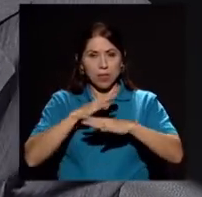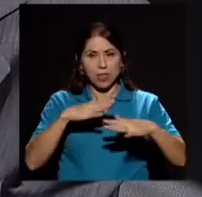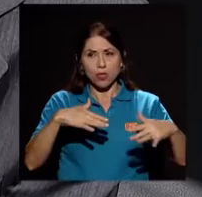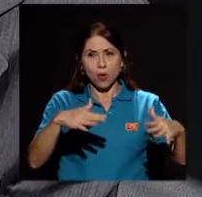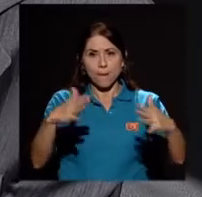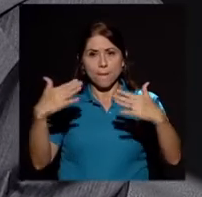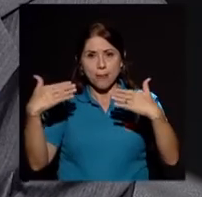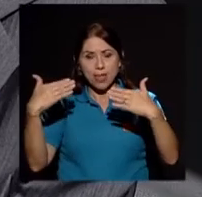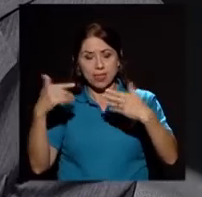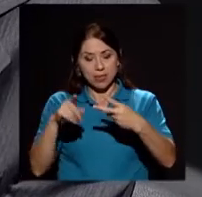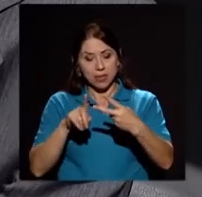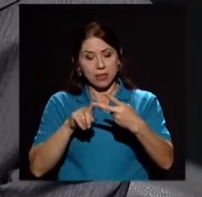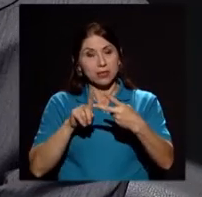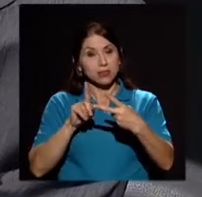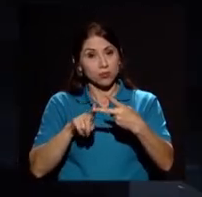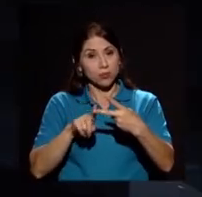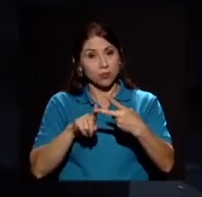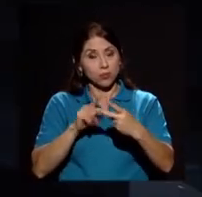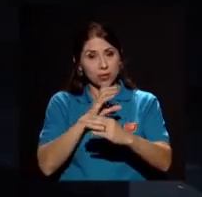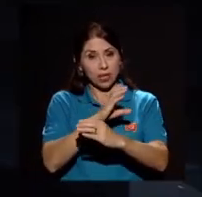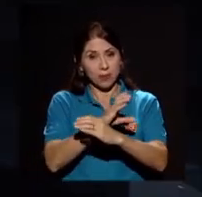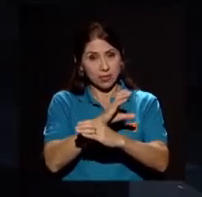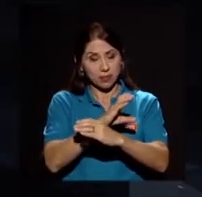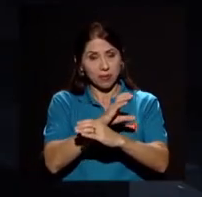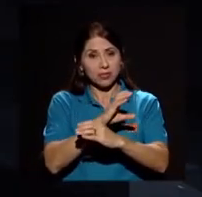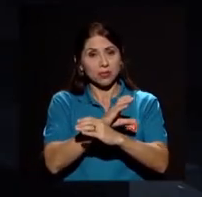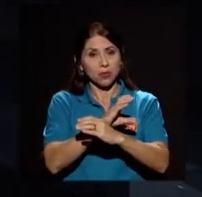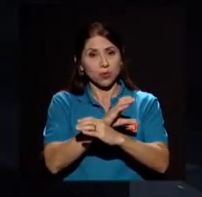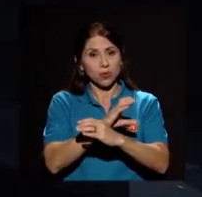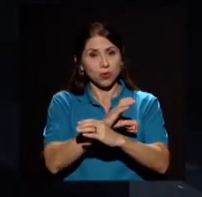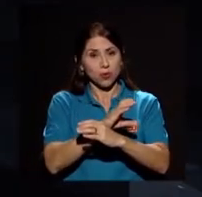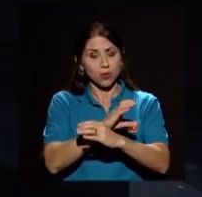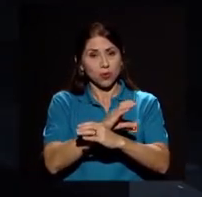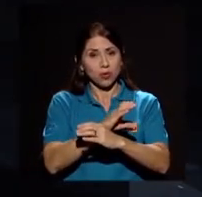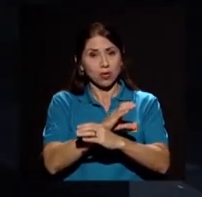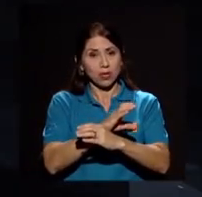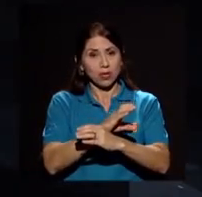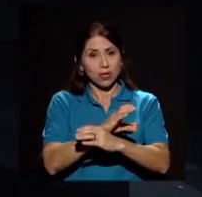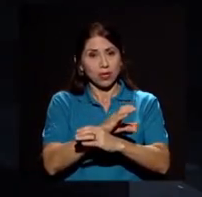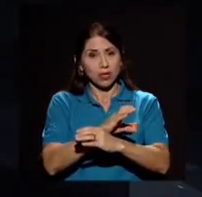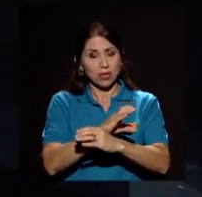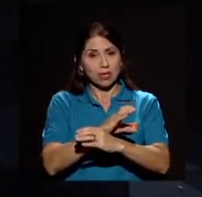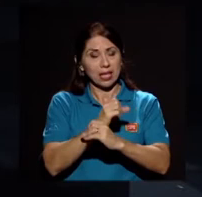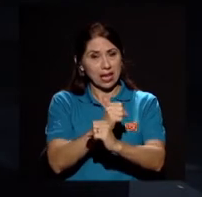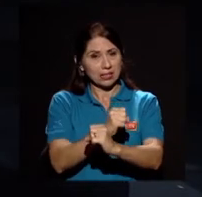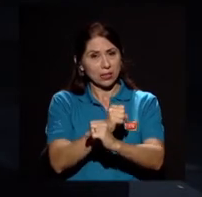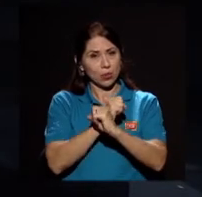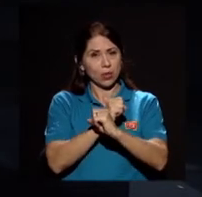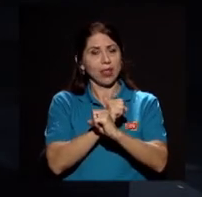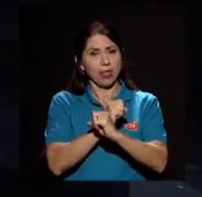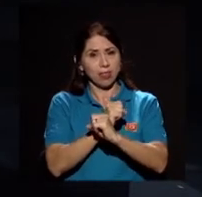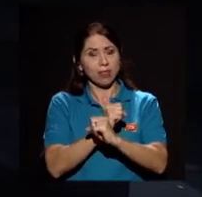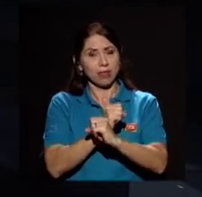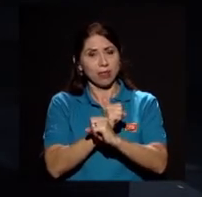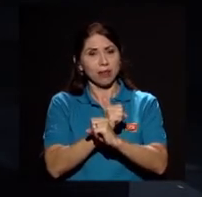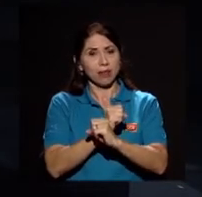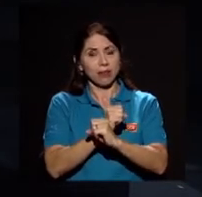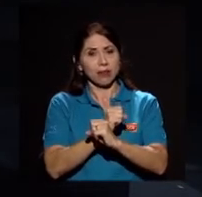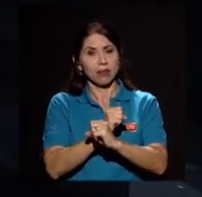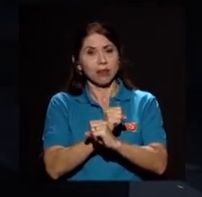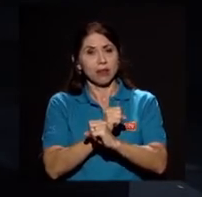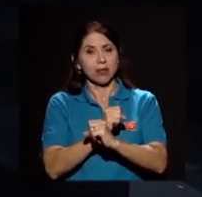segundo la personación de la cig de la seguridad y de la